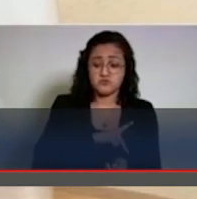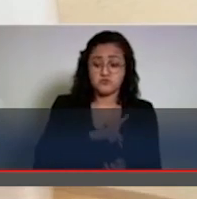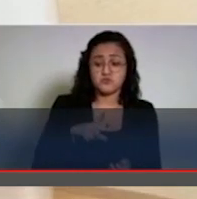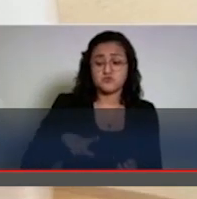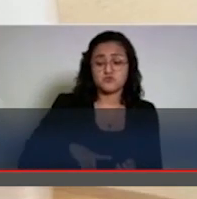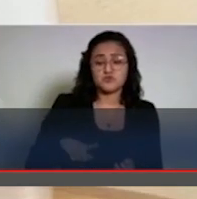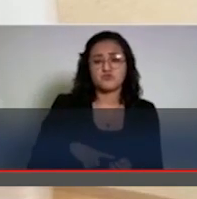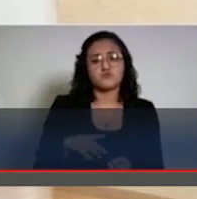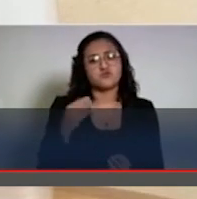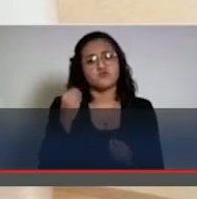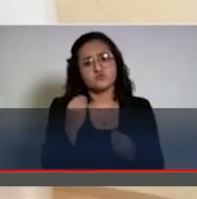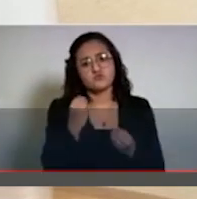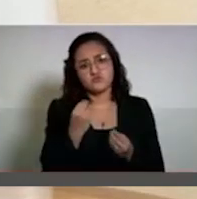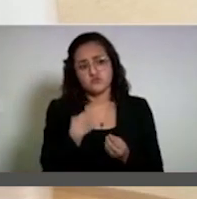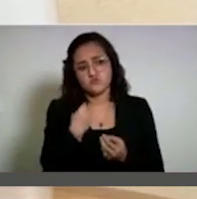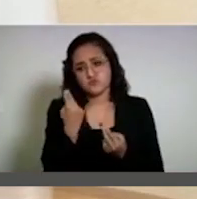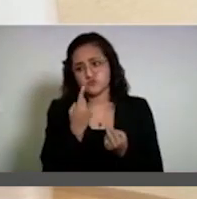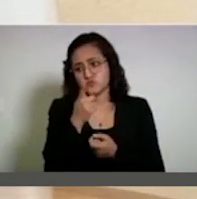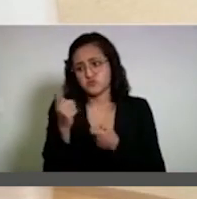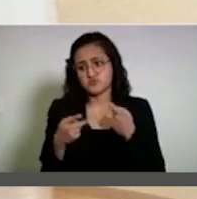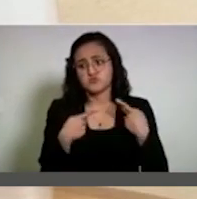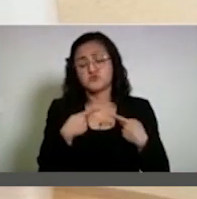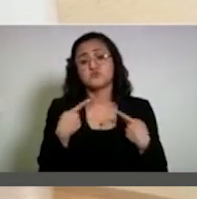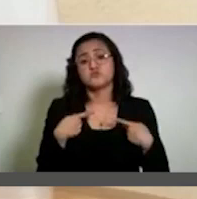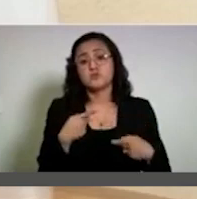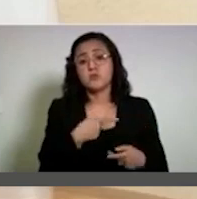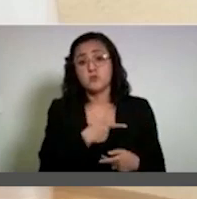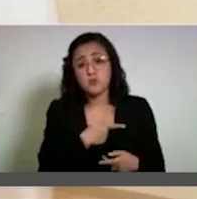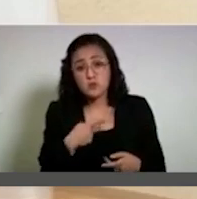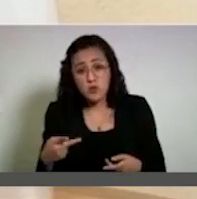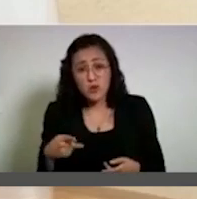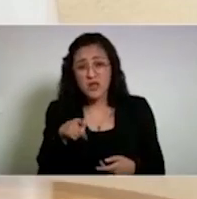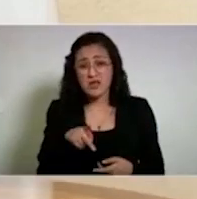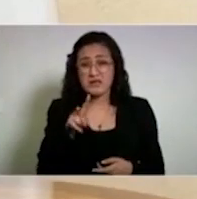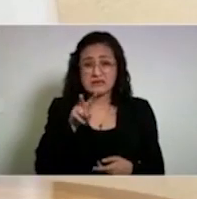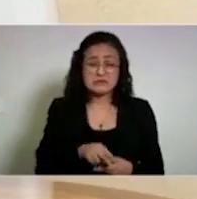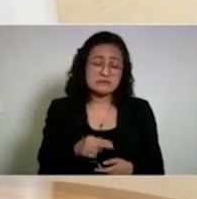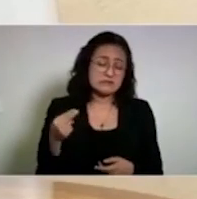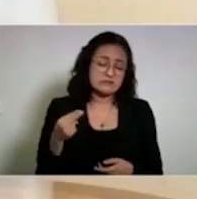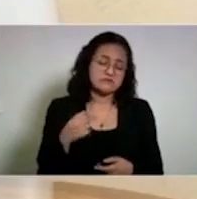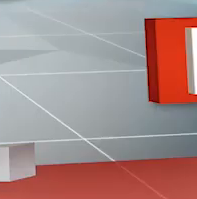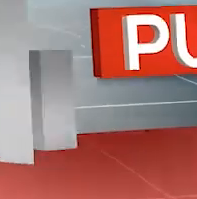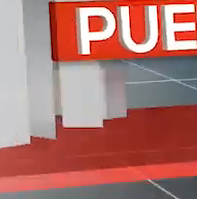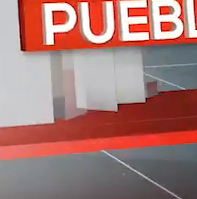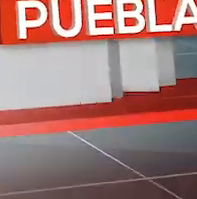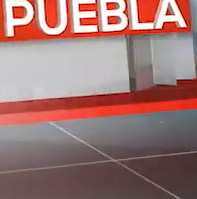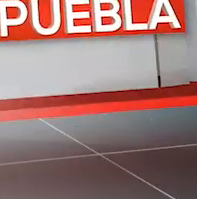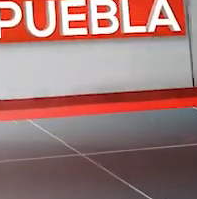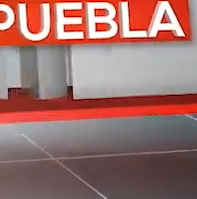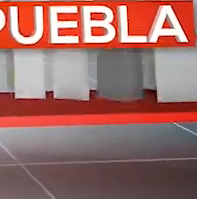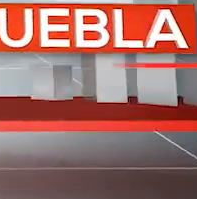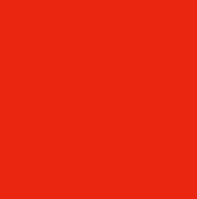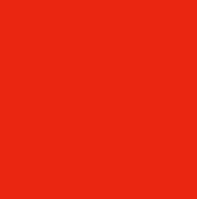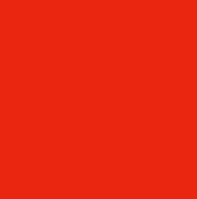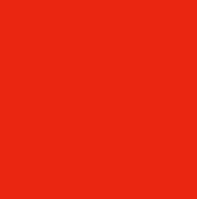de cumplir muchas necesidades de gente muy pobre muy pobre